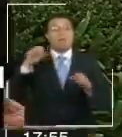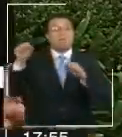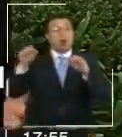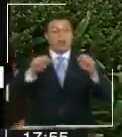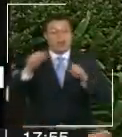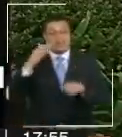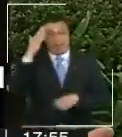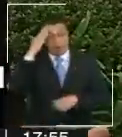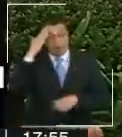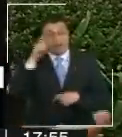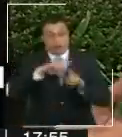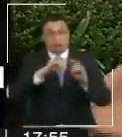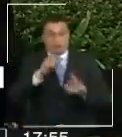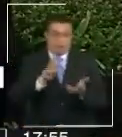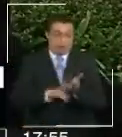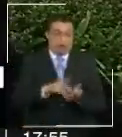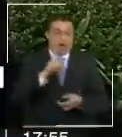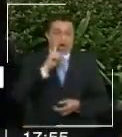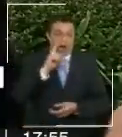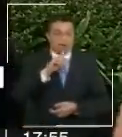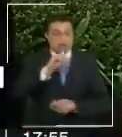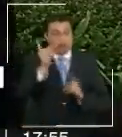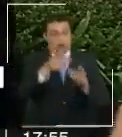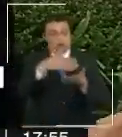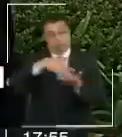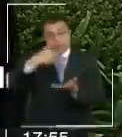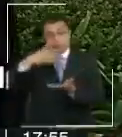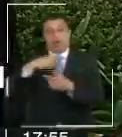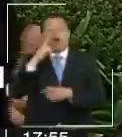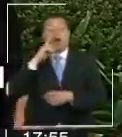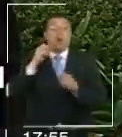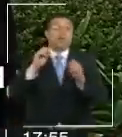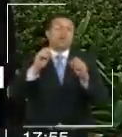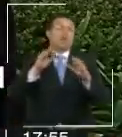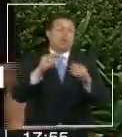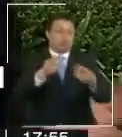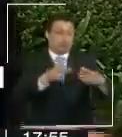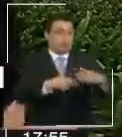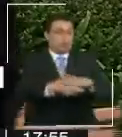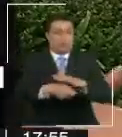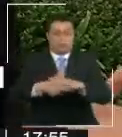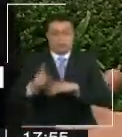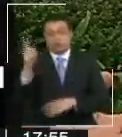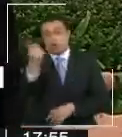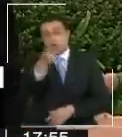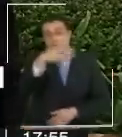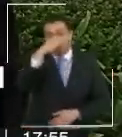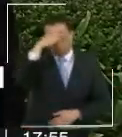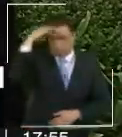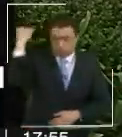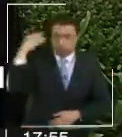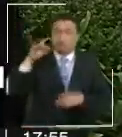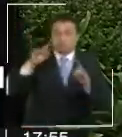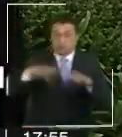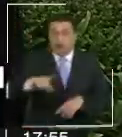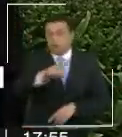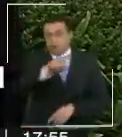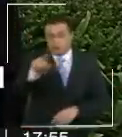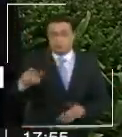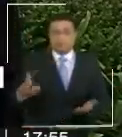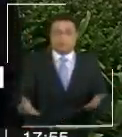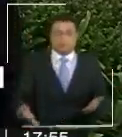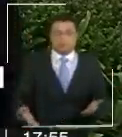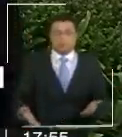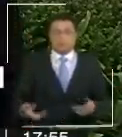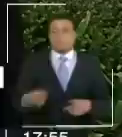sistema político, y que duda que la hay, todos los casos que hemos conocido, que la opinión pública está cansada de ver, ya los conocemos, ya lo sabemos. Sin